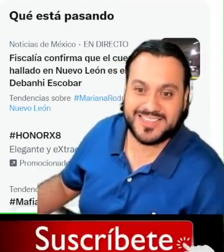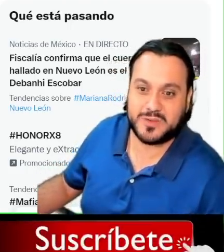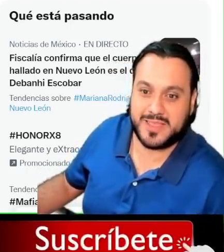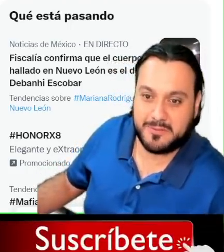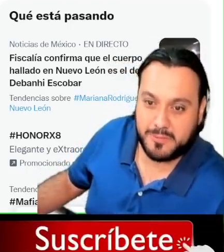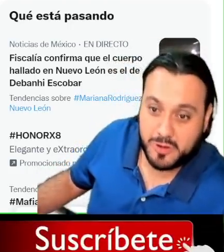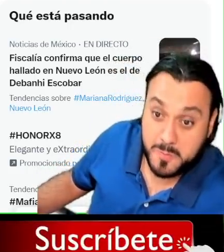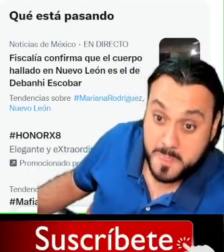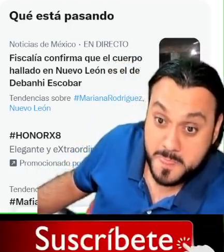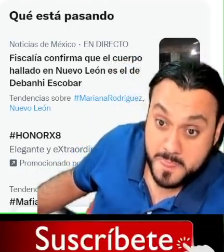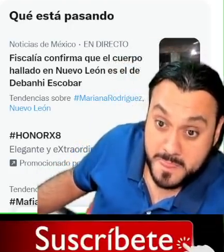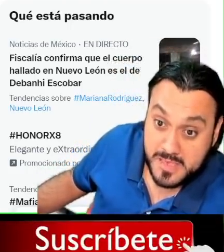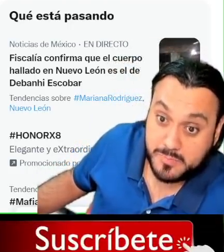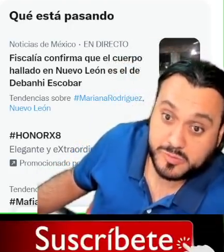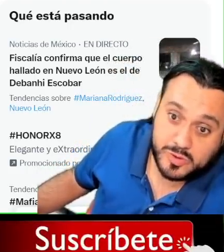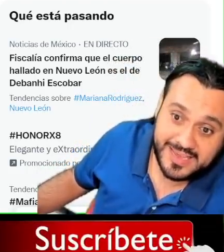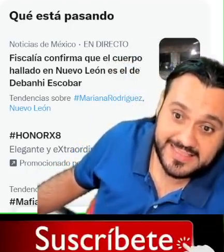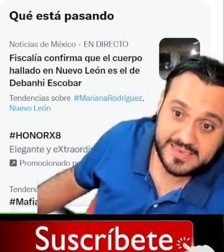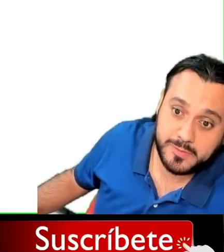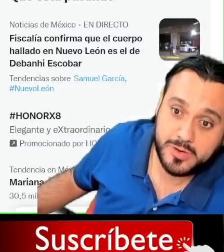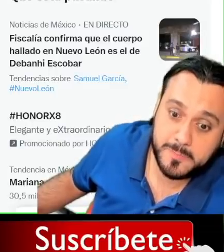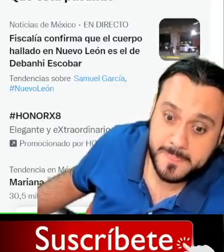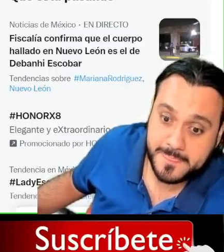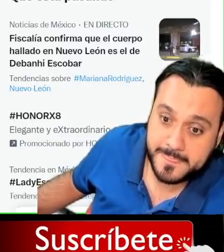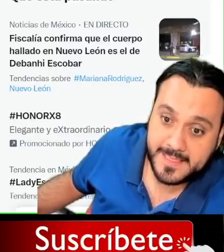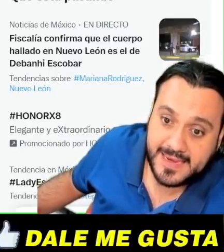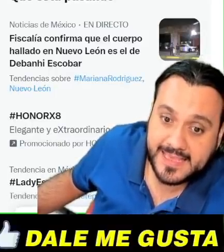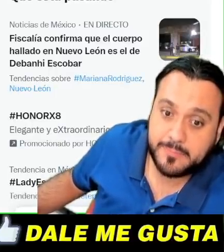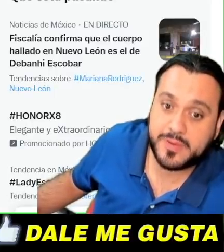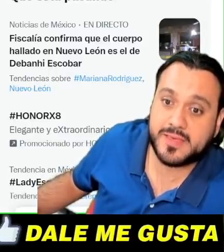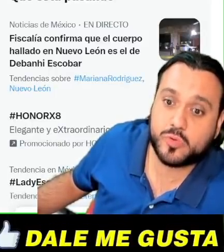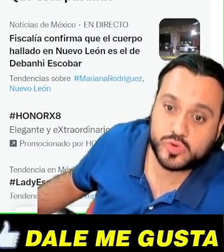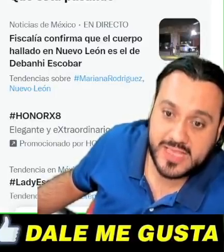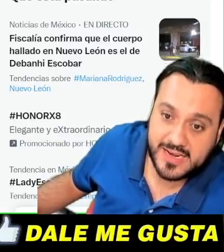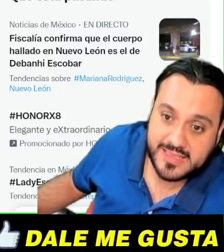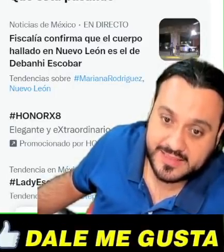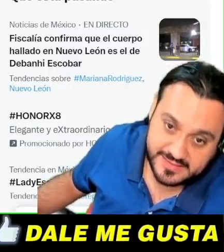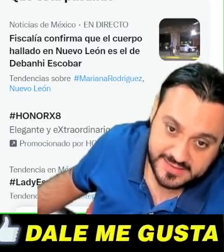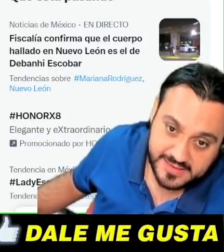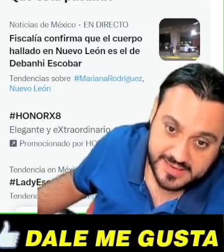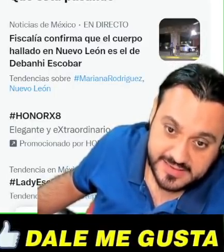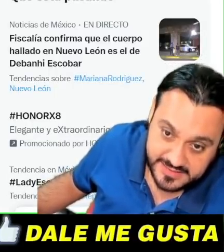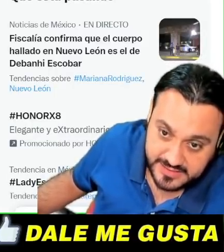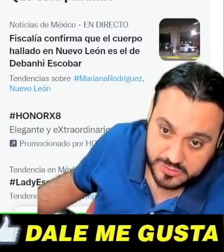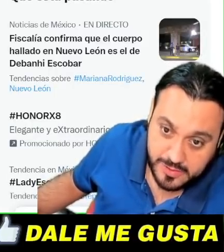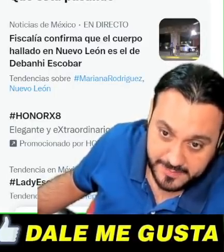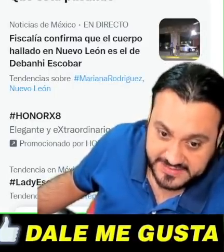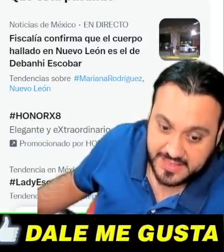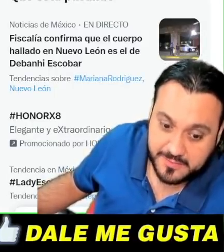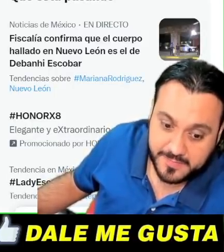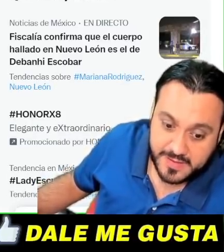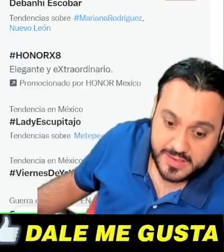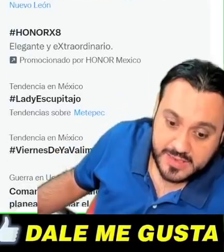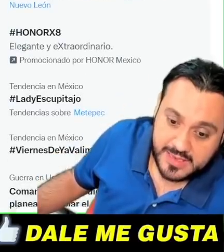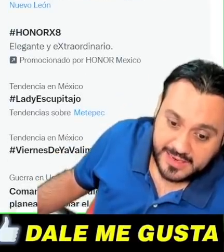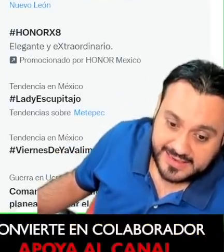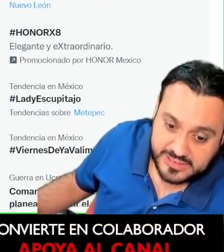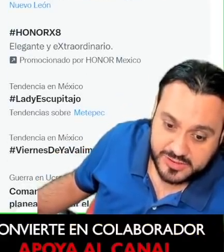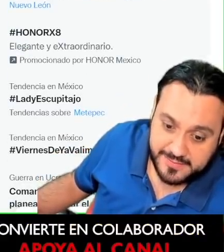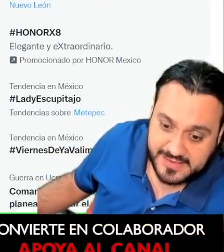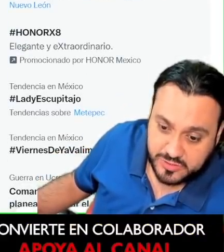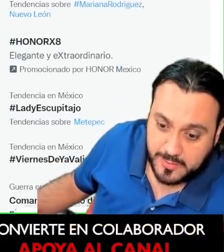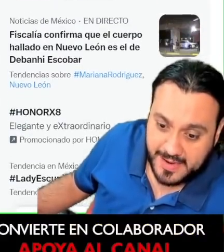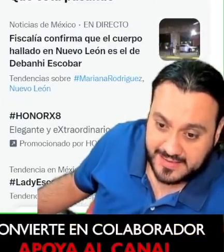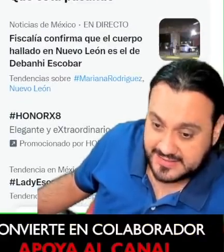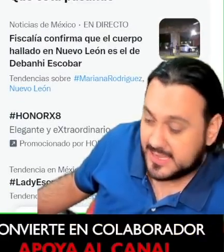devolver la seguridad a Nuevo León. Y pues bueno, la gente de Nuevo León es la que puede juzgar y decir si esto ha pasado. El caso